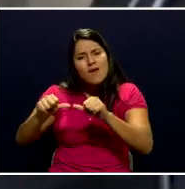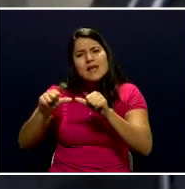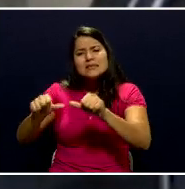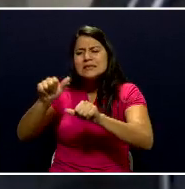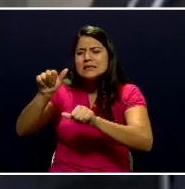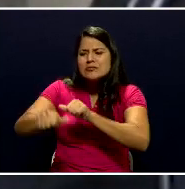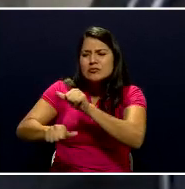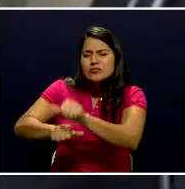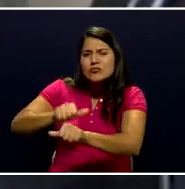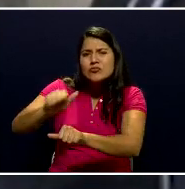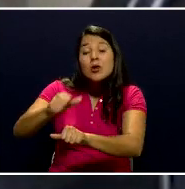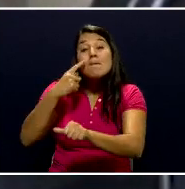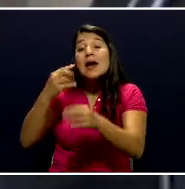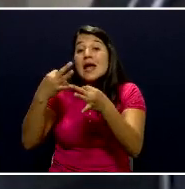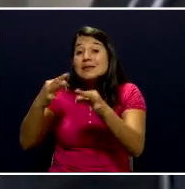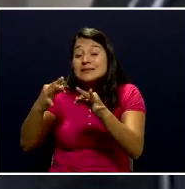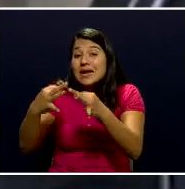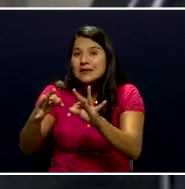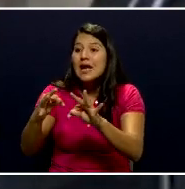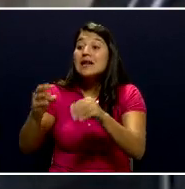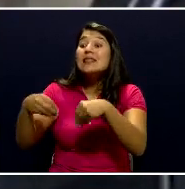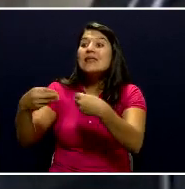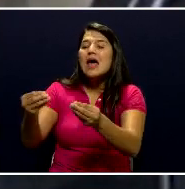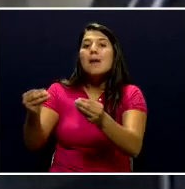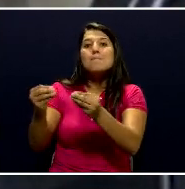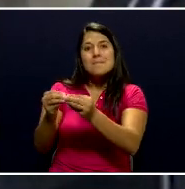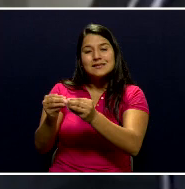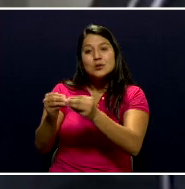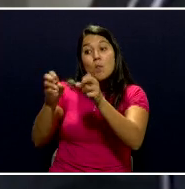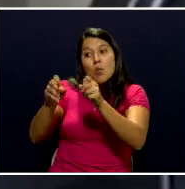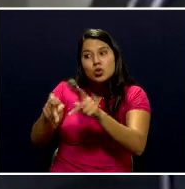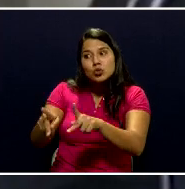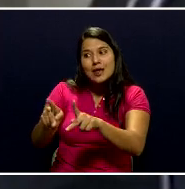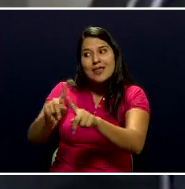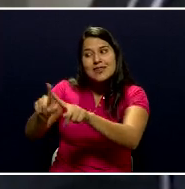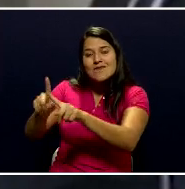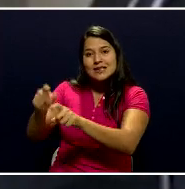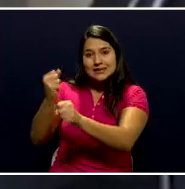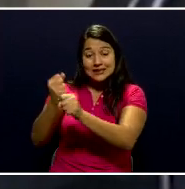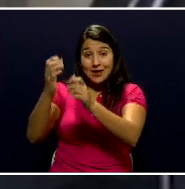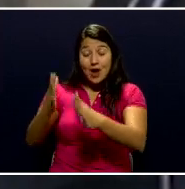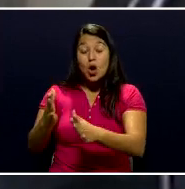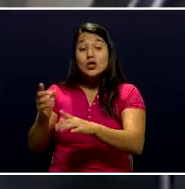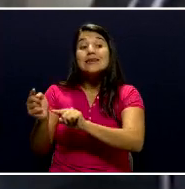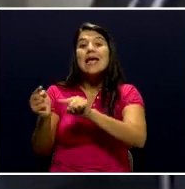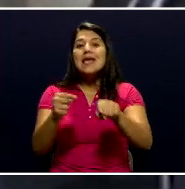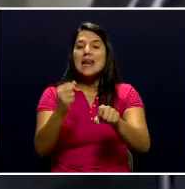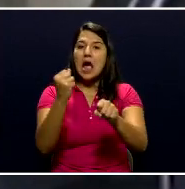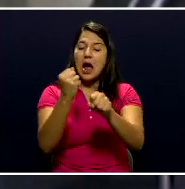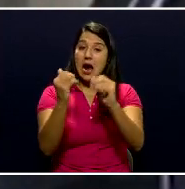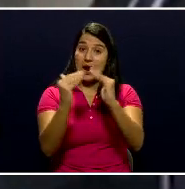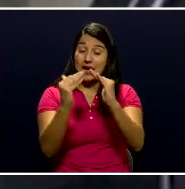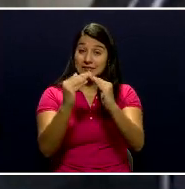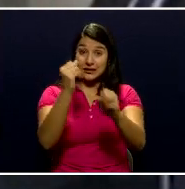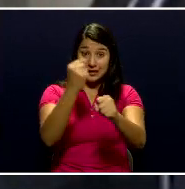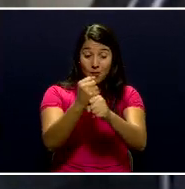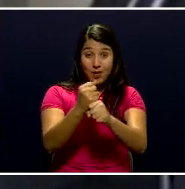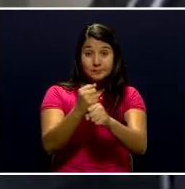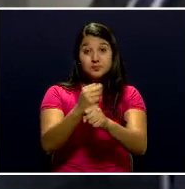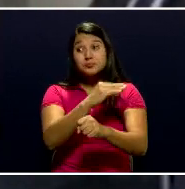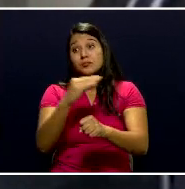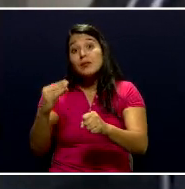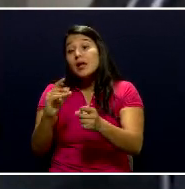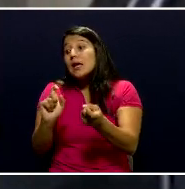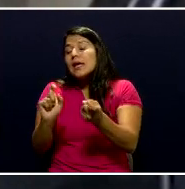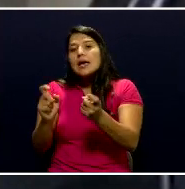para tratar de generar más opciones de teletrabajo e incluso revisando la posibilidad de cambiar algunas funciones que propicien que las